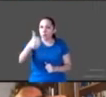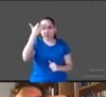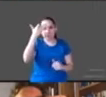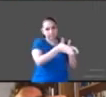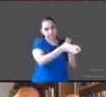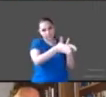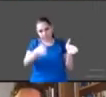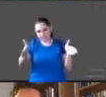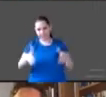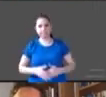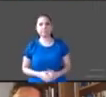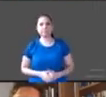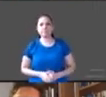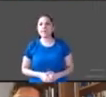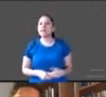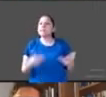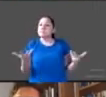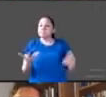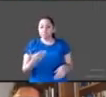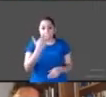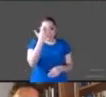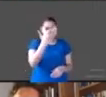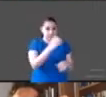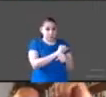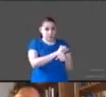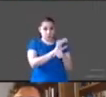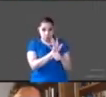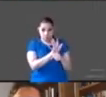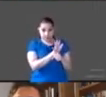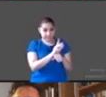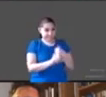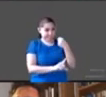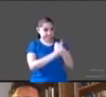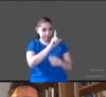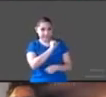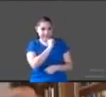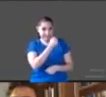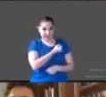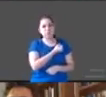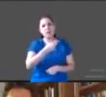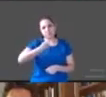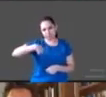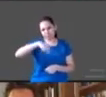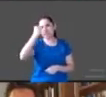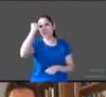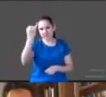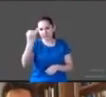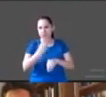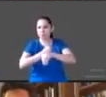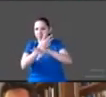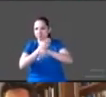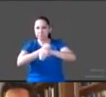Bueno, mencionaba derivado de la emergencia, abrimos este mecanismo, lo hicimos en un acuerdo con la Dirección General